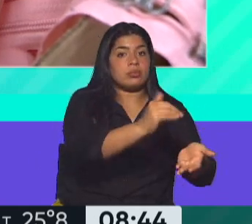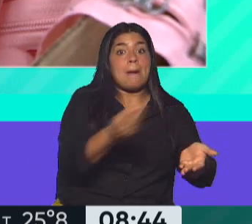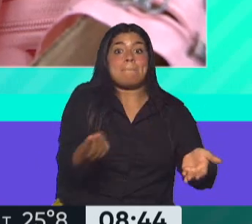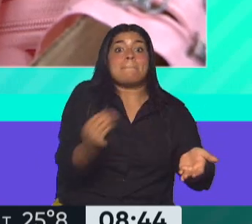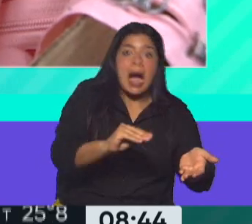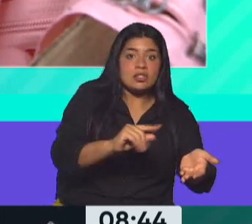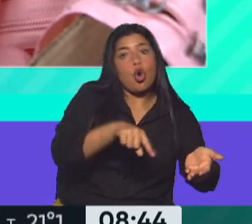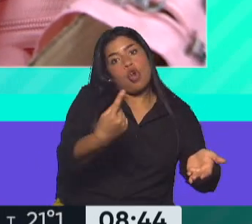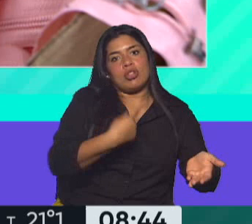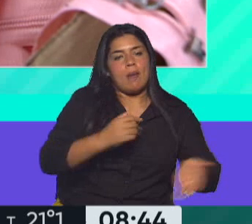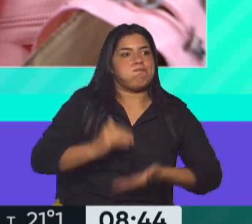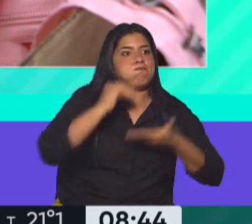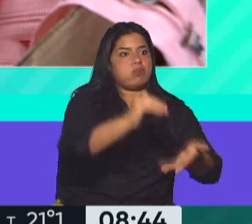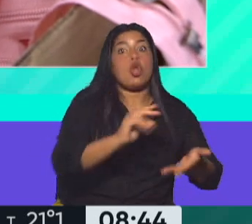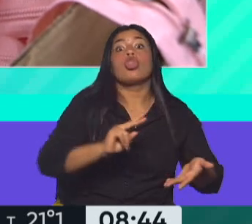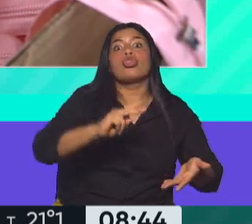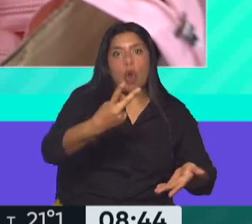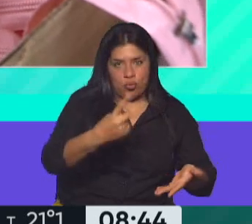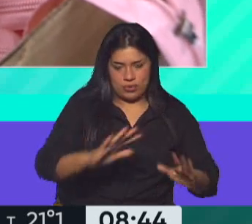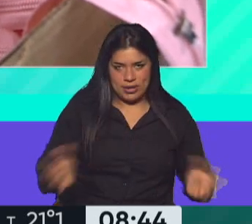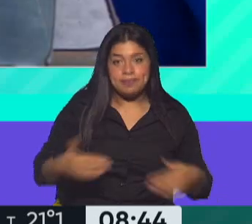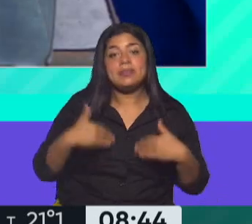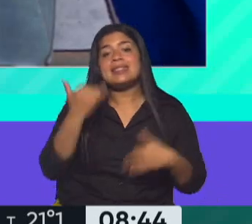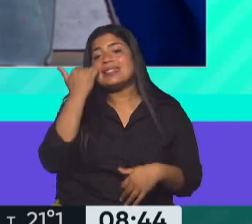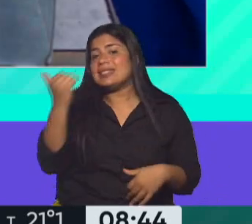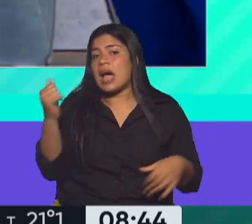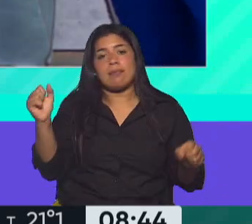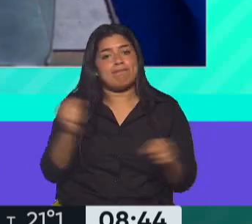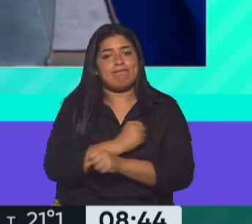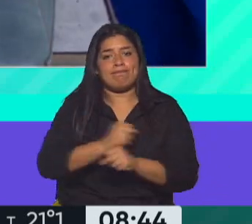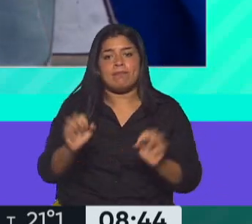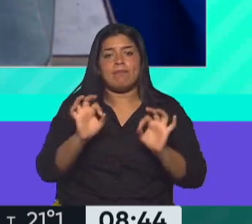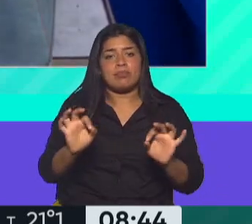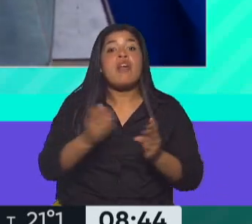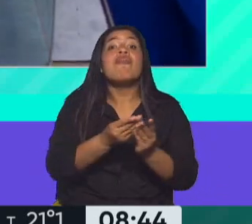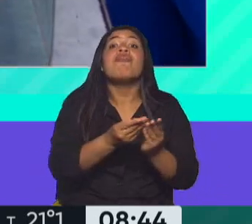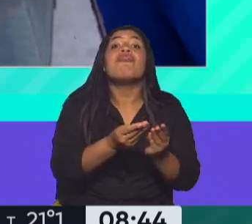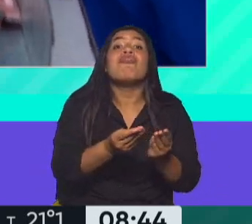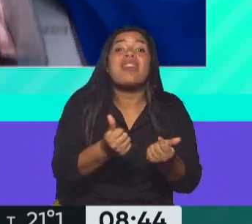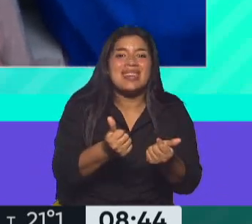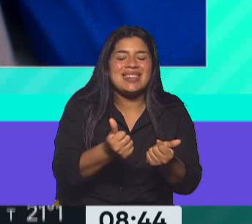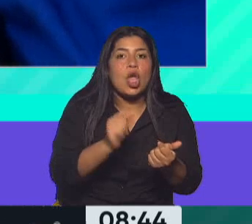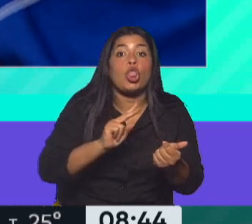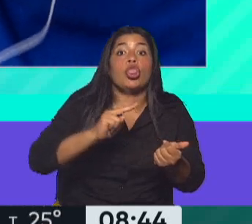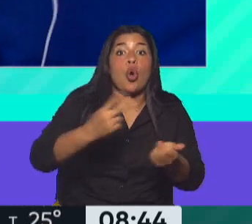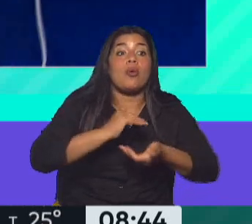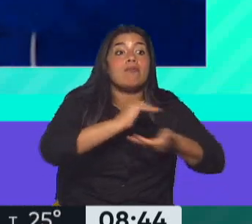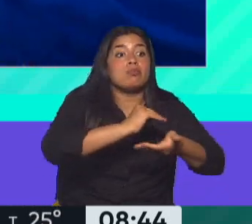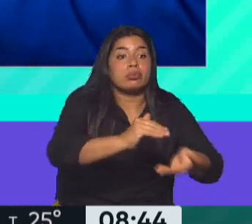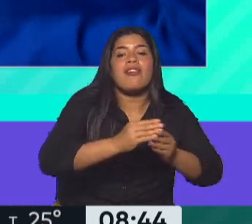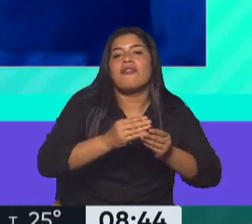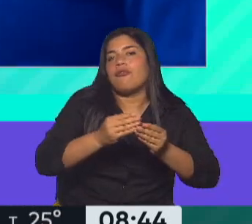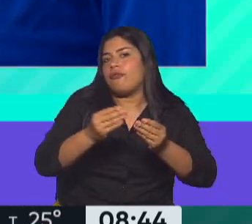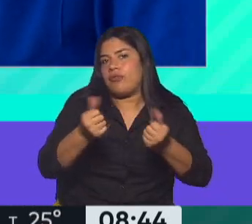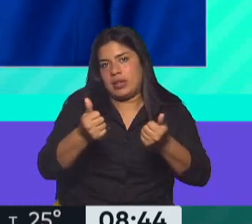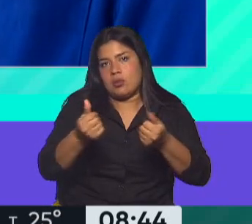Eso finalmente se termina. Eso es una novedad muy importante. El gobierno decide terminar la doble indemnización por las mejoras que